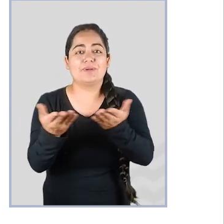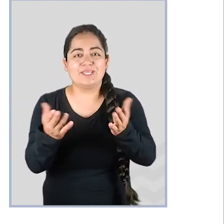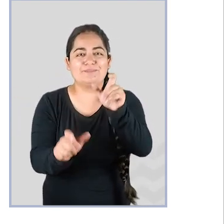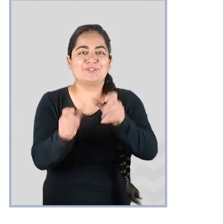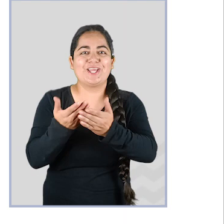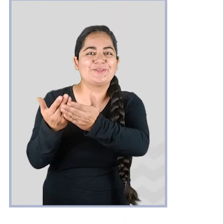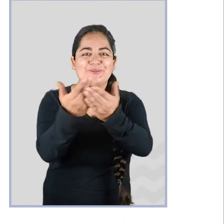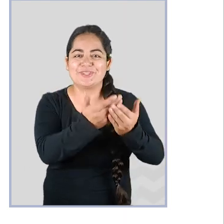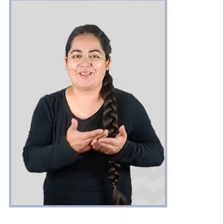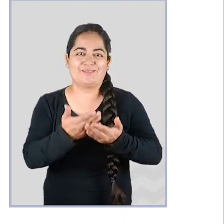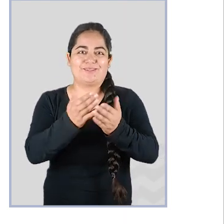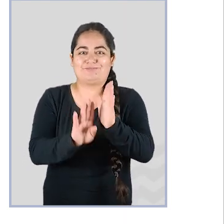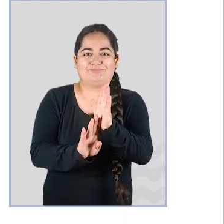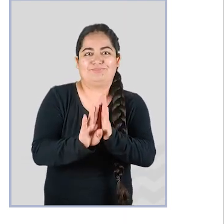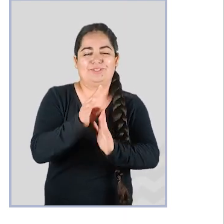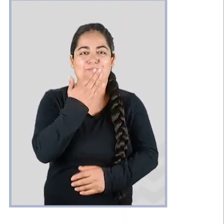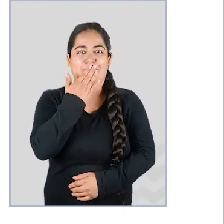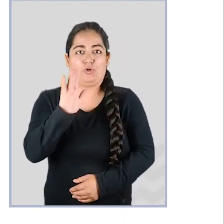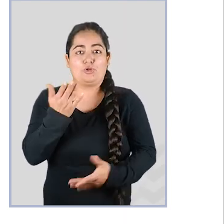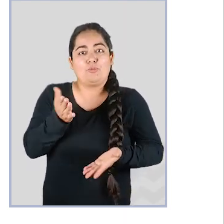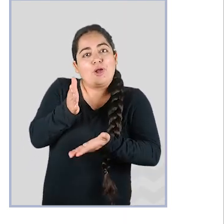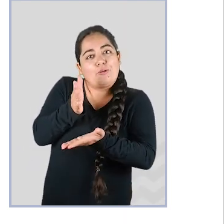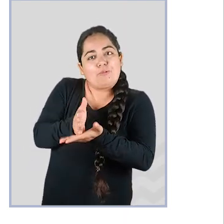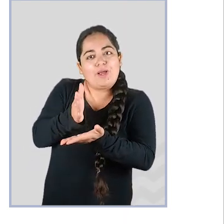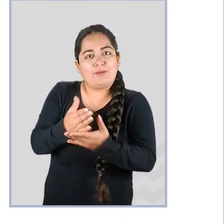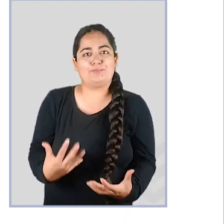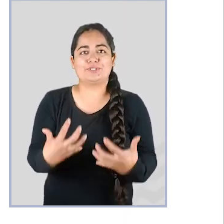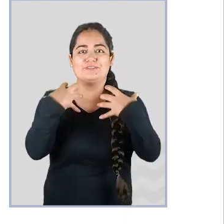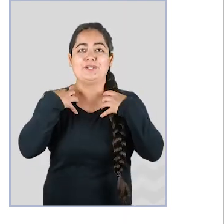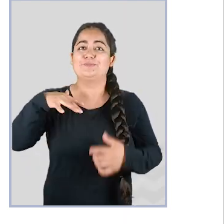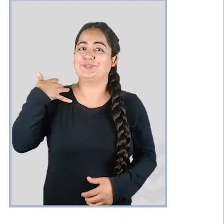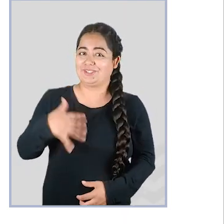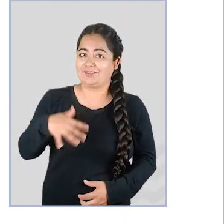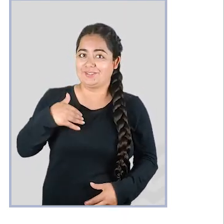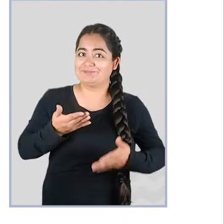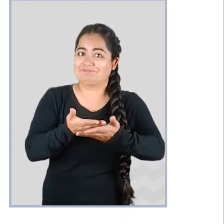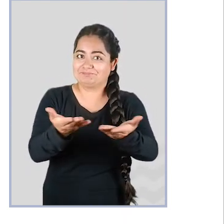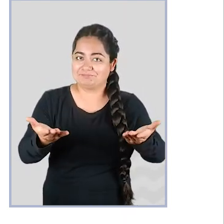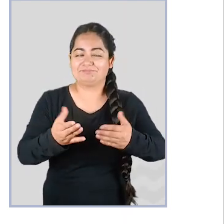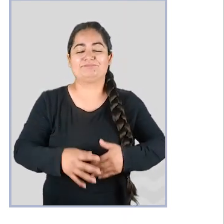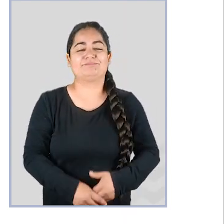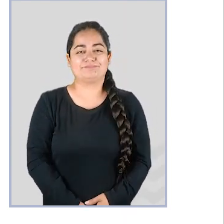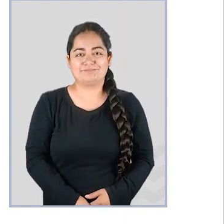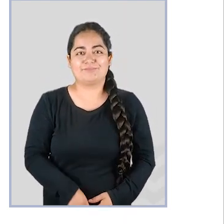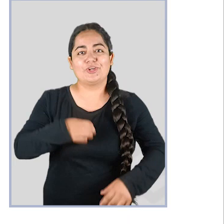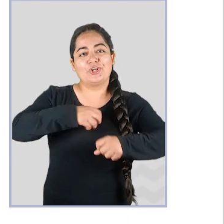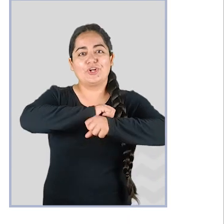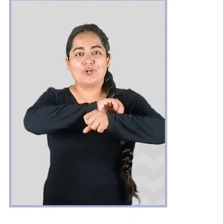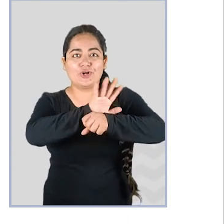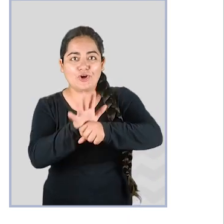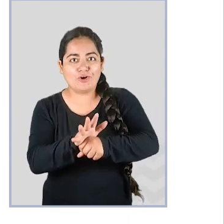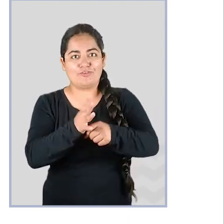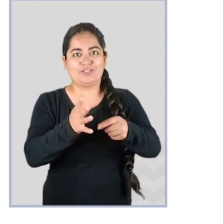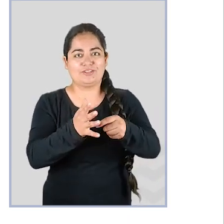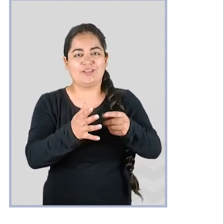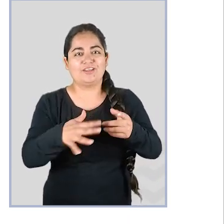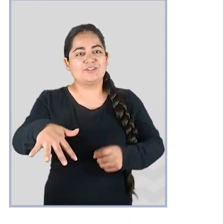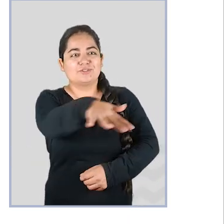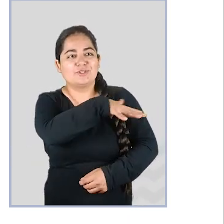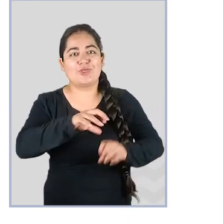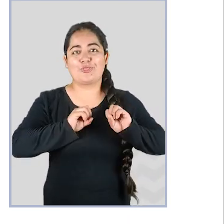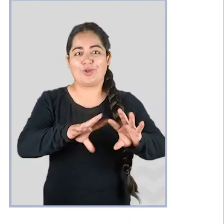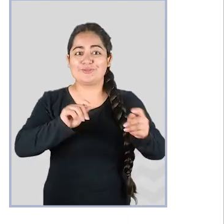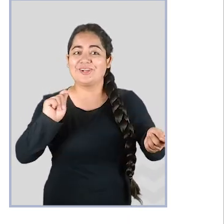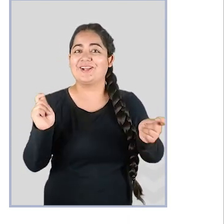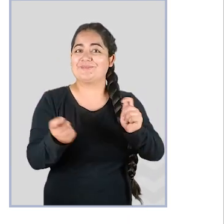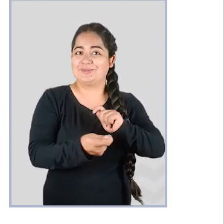las estudiantes y cómo la escuela tiene un rol fundamental en ellos. Con la pandemia y la forma en que cambió la realidad de la